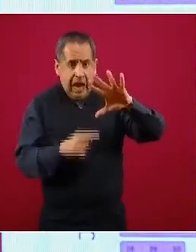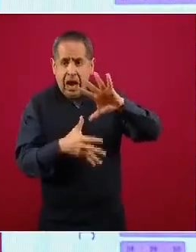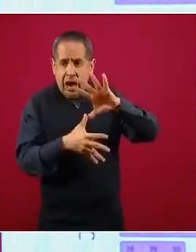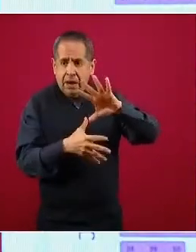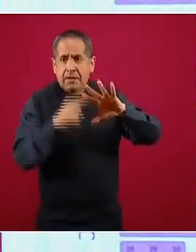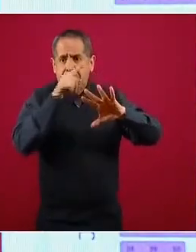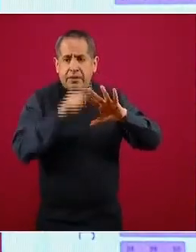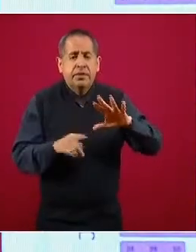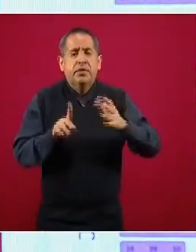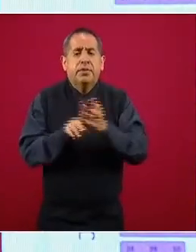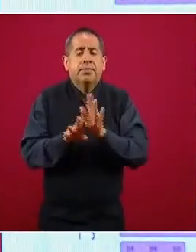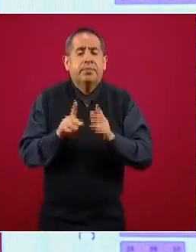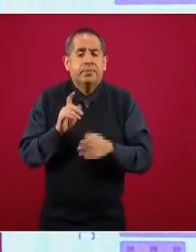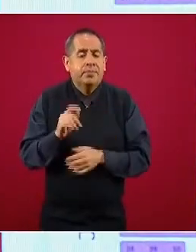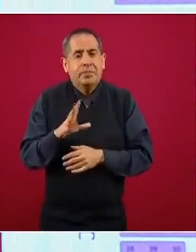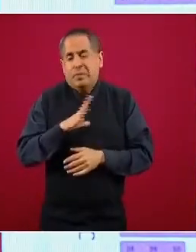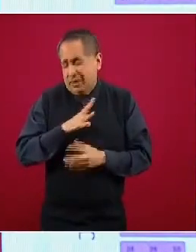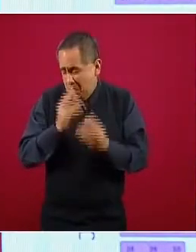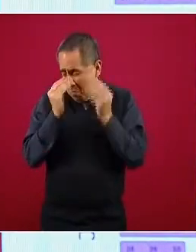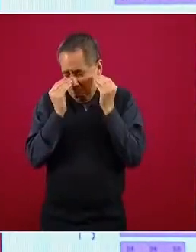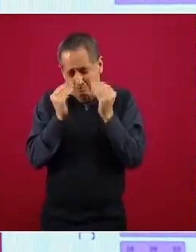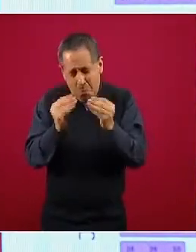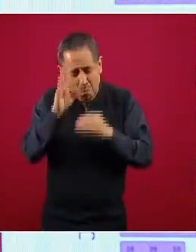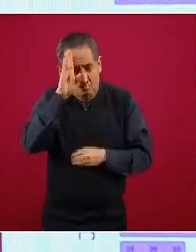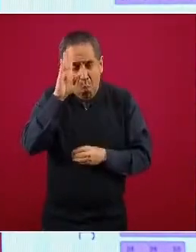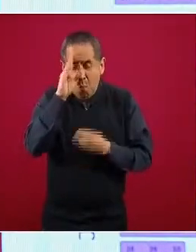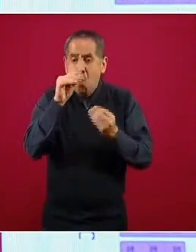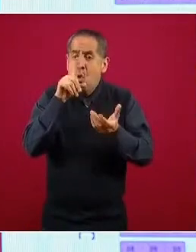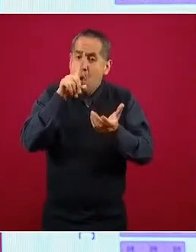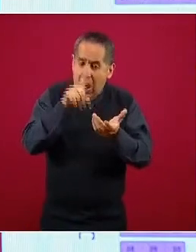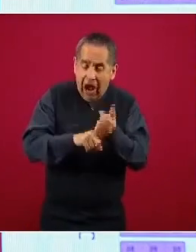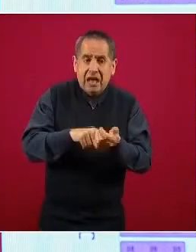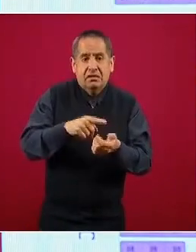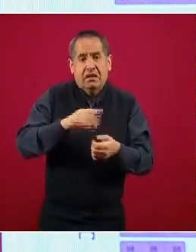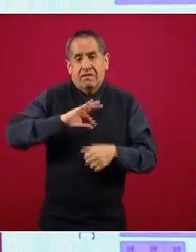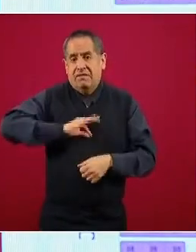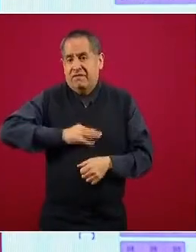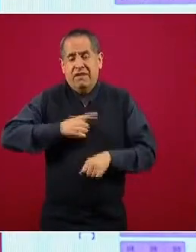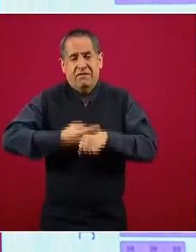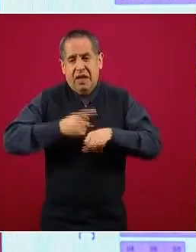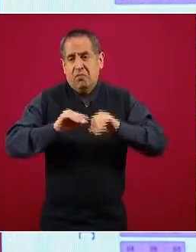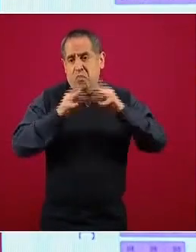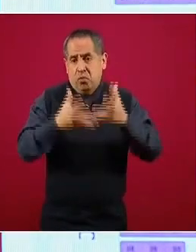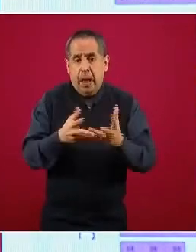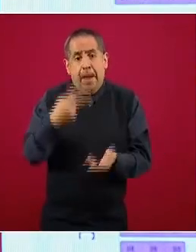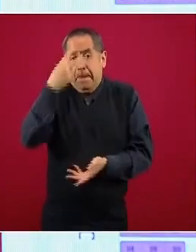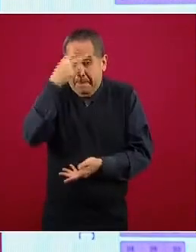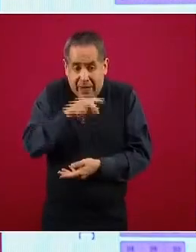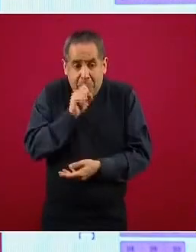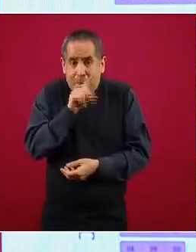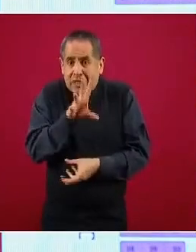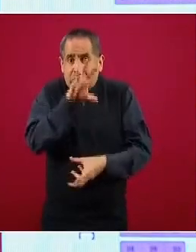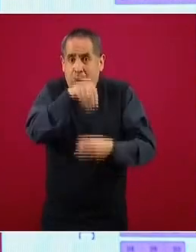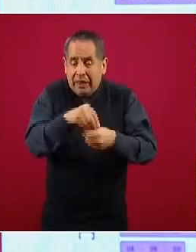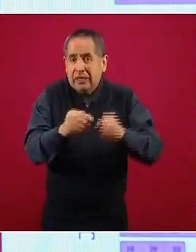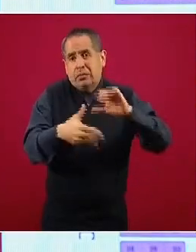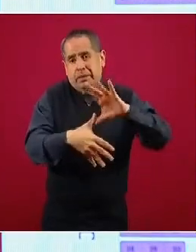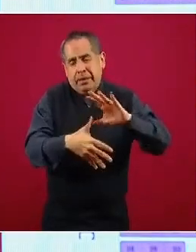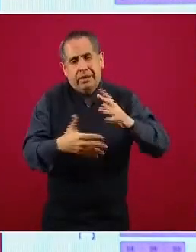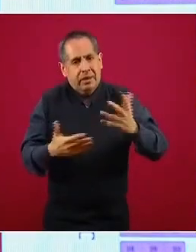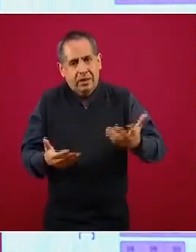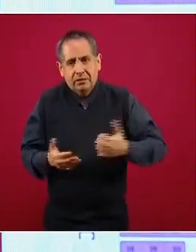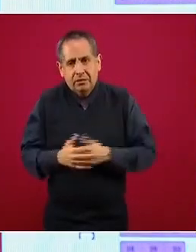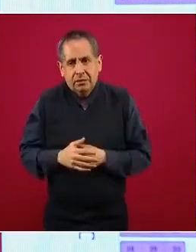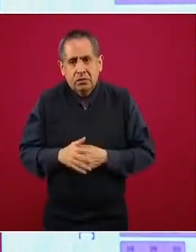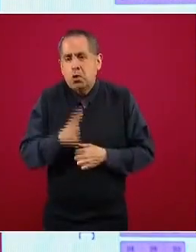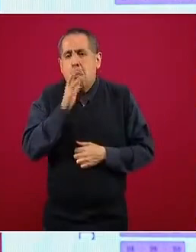americano, se encuentra la enorme mayoría de la epidemia. Y México es parte del continente americano.